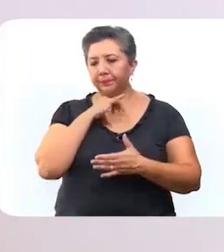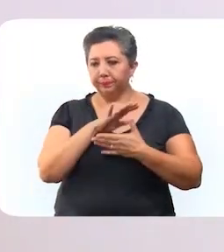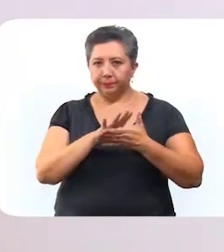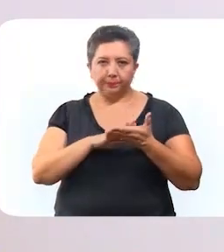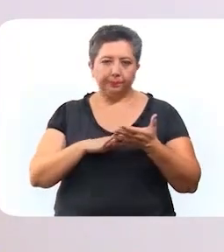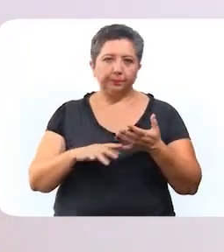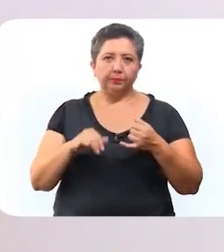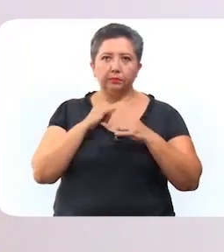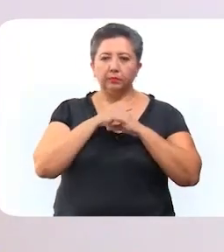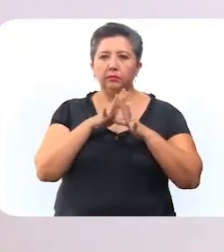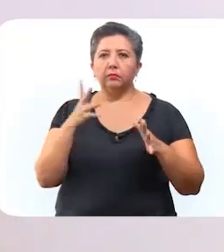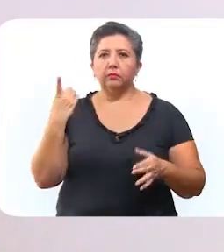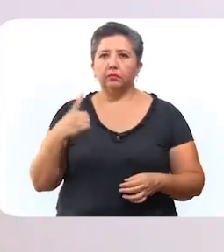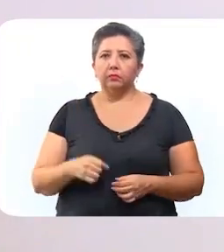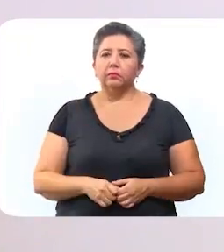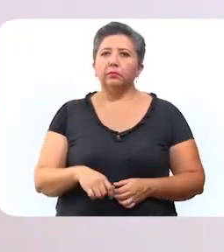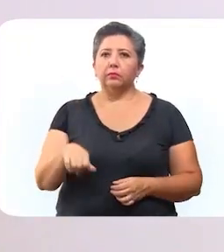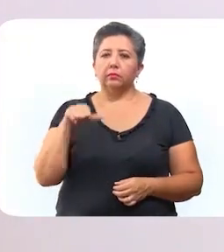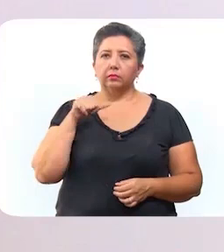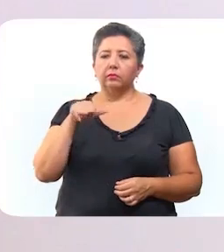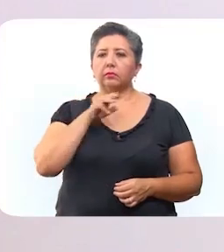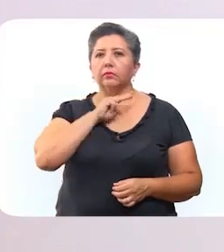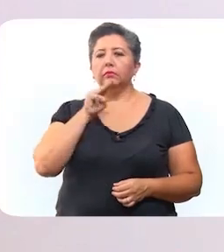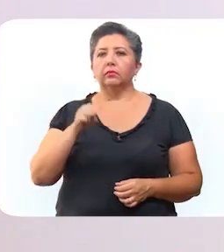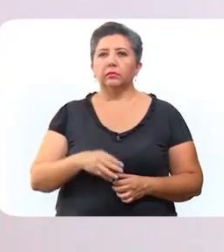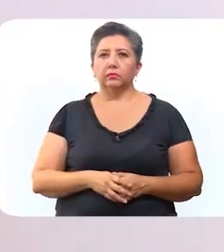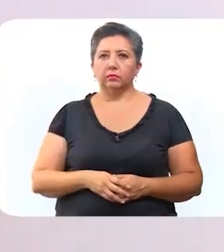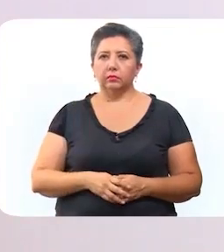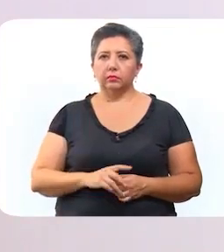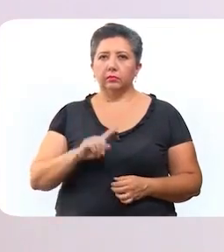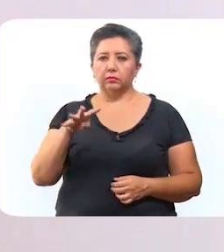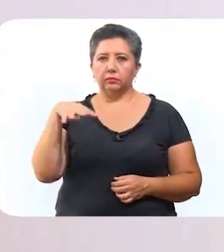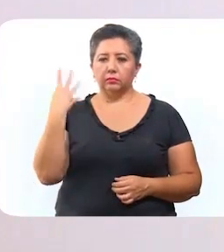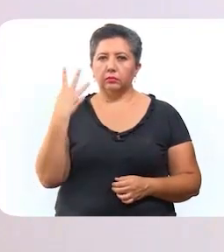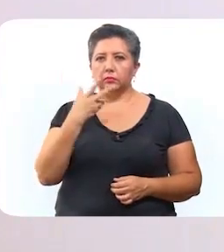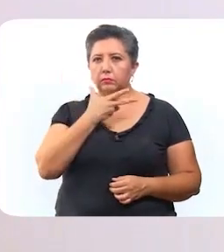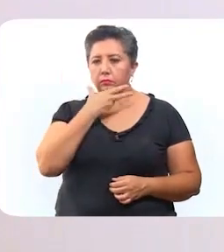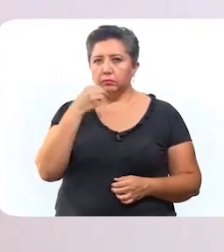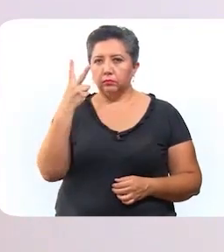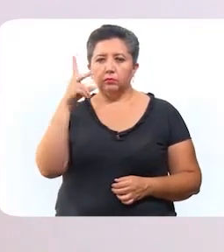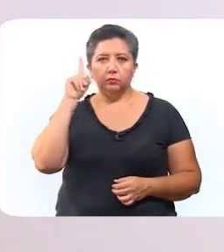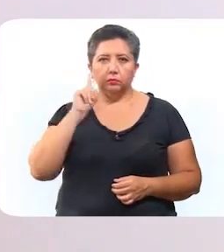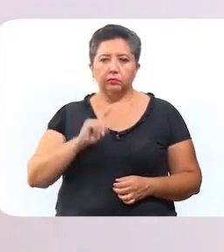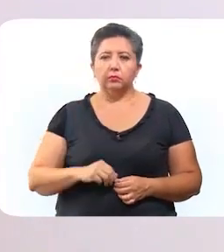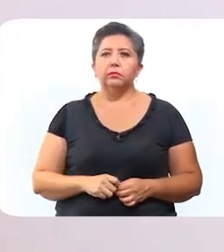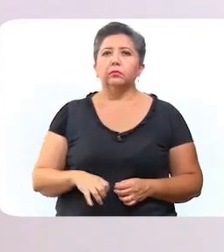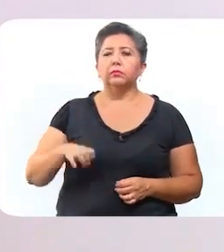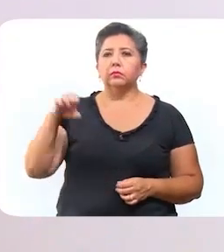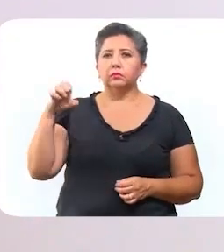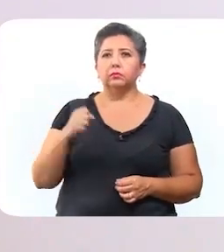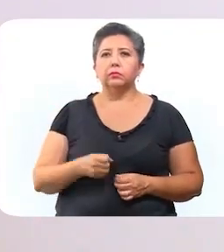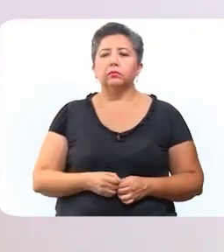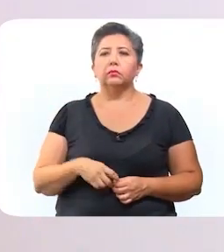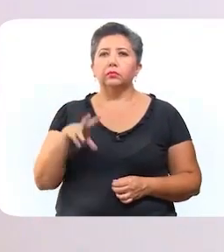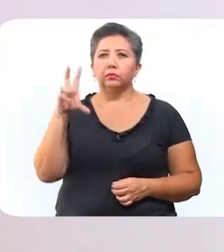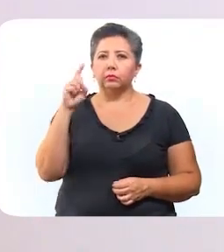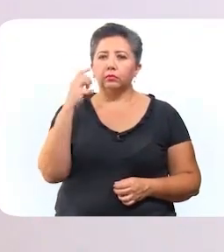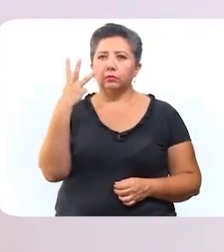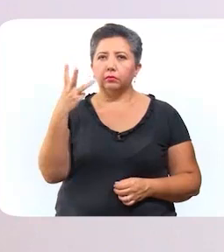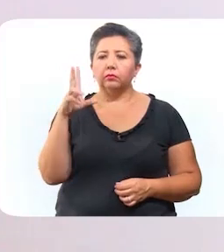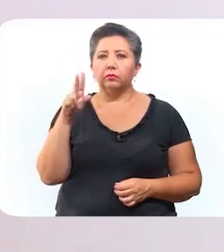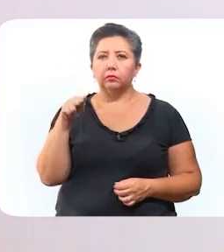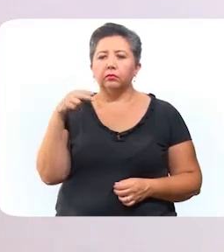Lamentablemente en este parte médico informamos de 16 fallecimientos. Son 14 hombres y 2 mujeres, de un rango de edad de